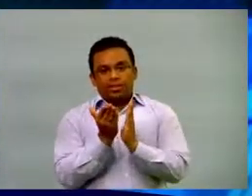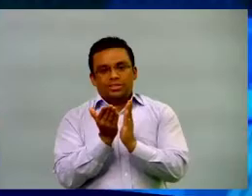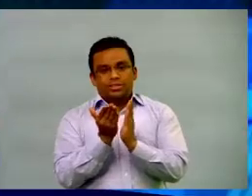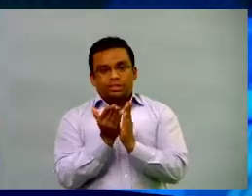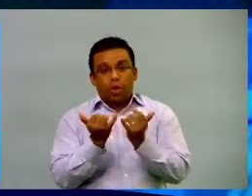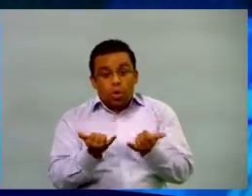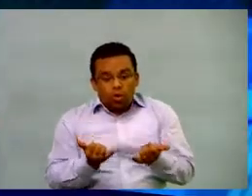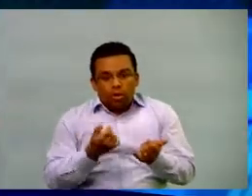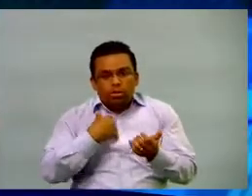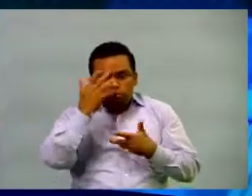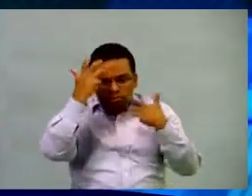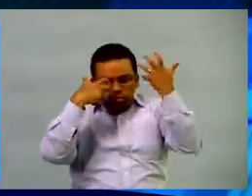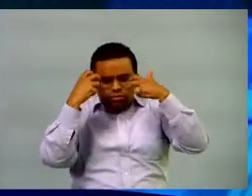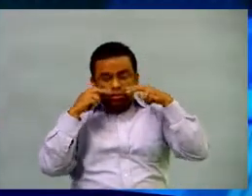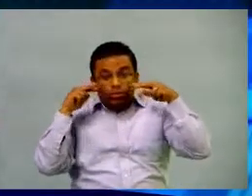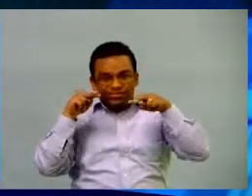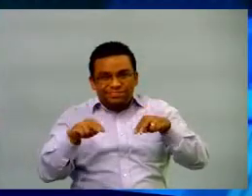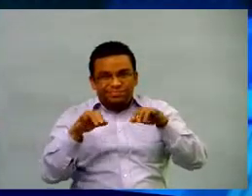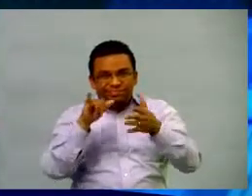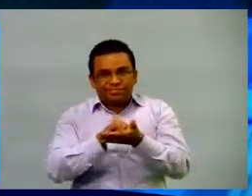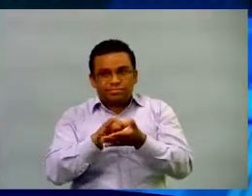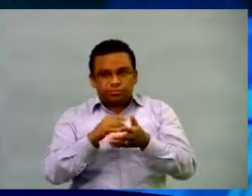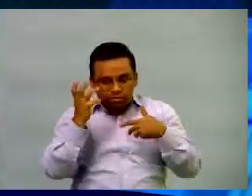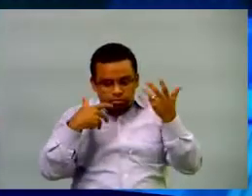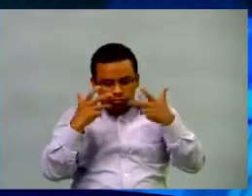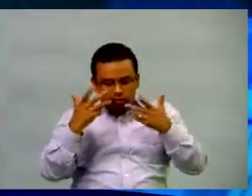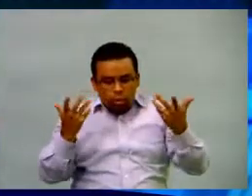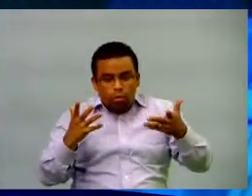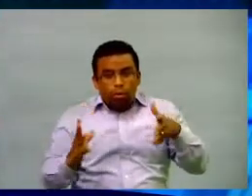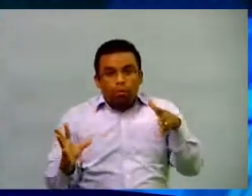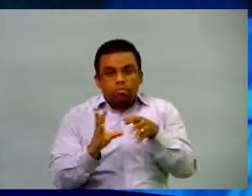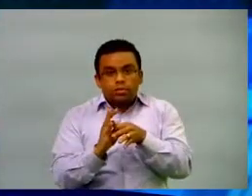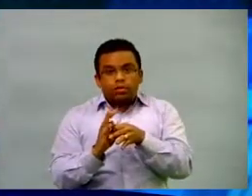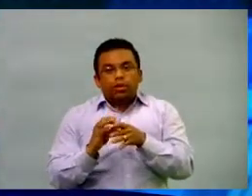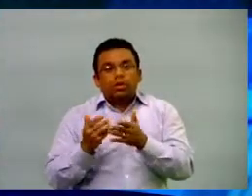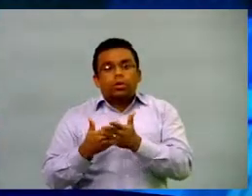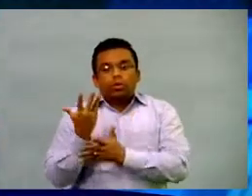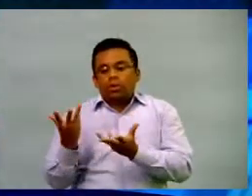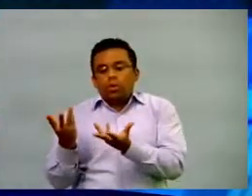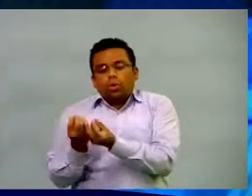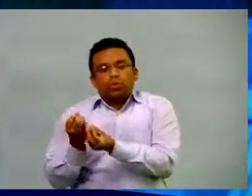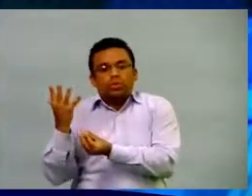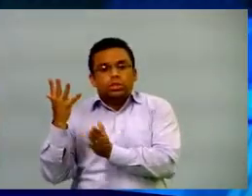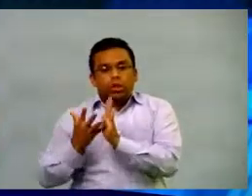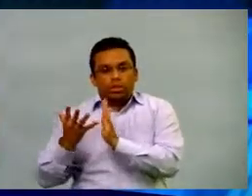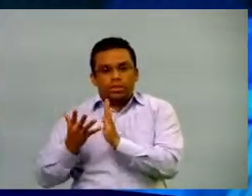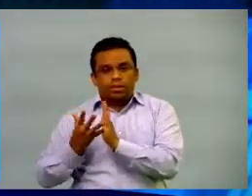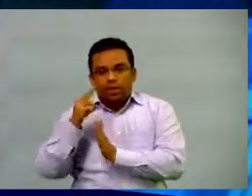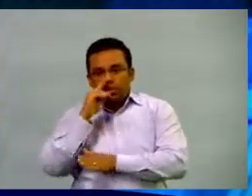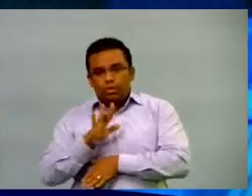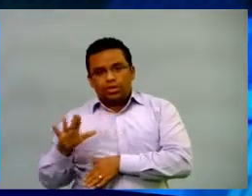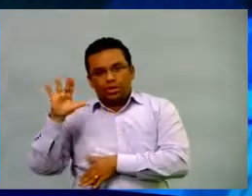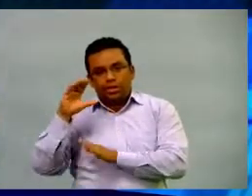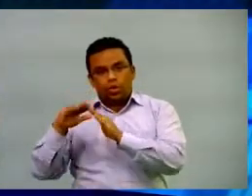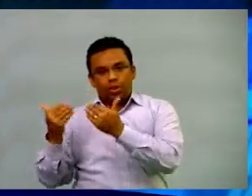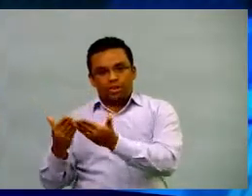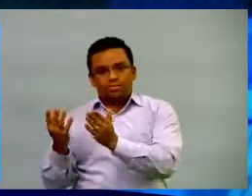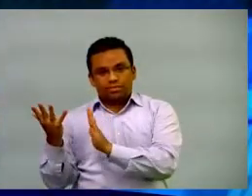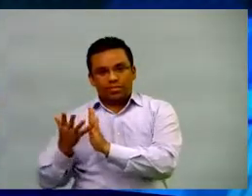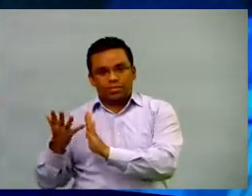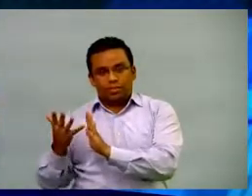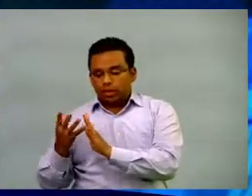evaluando, digamos, conectar a un grupo inicial de 5.000 colegios a nivel nacional. Estamos haciendo las